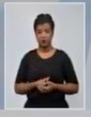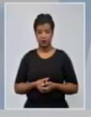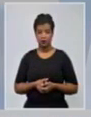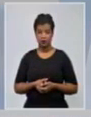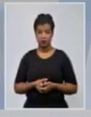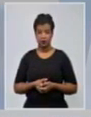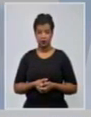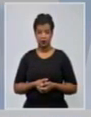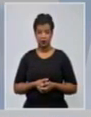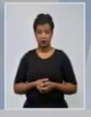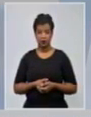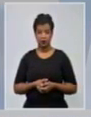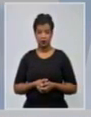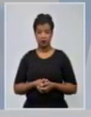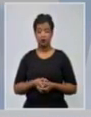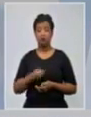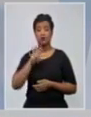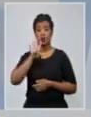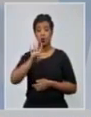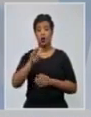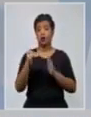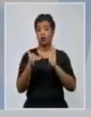Estamos hablando de